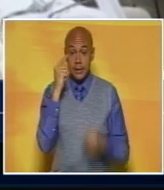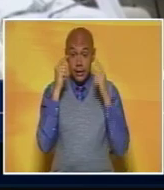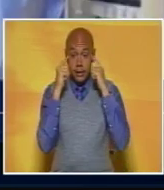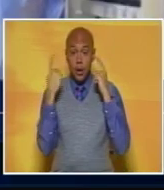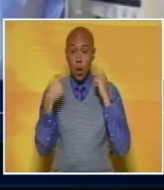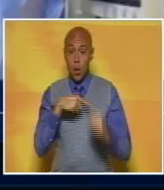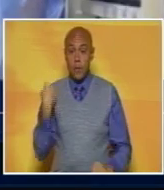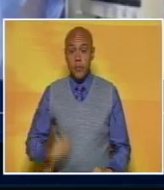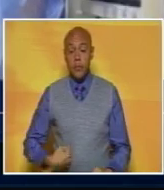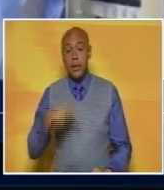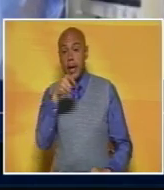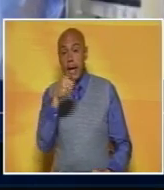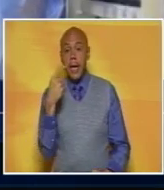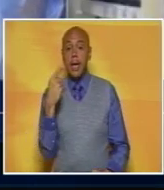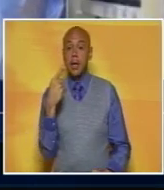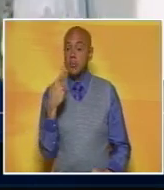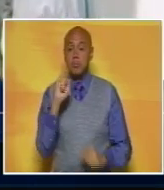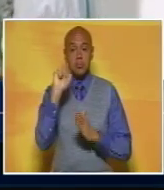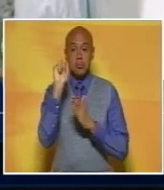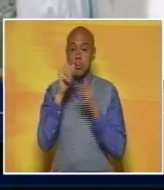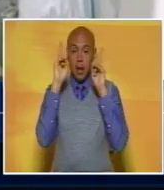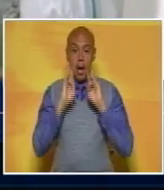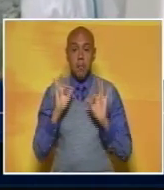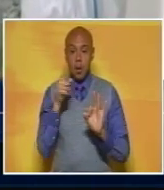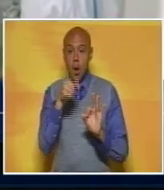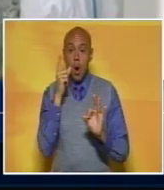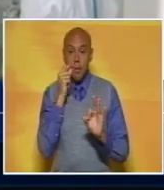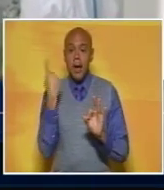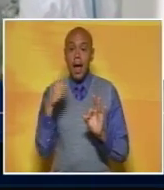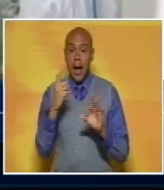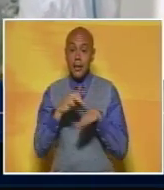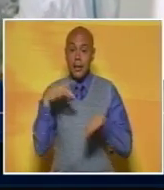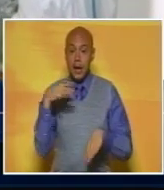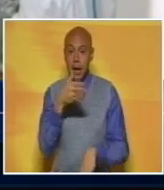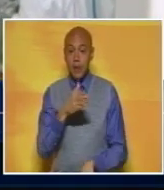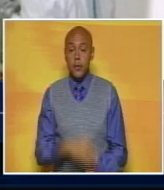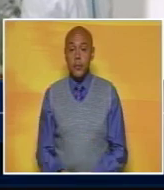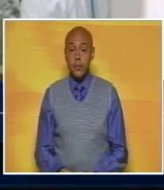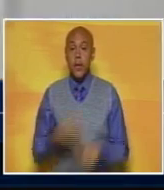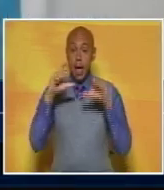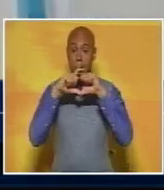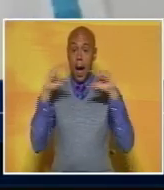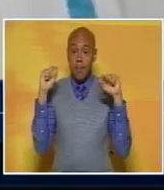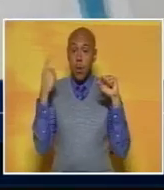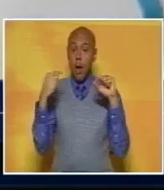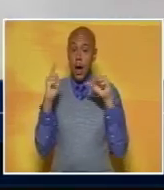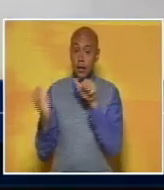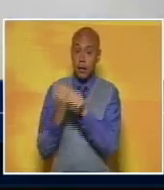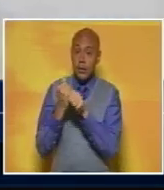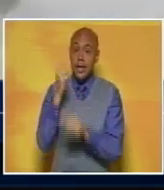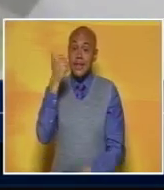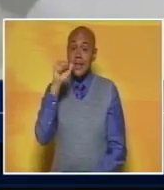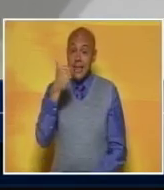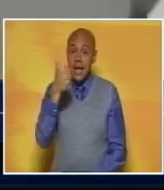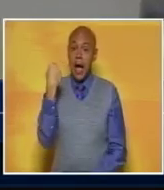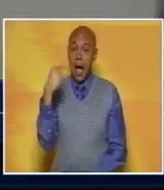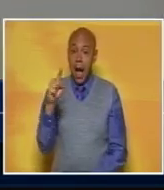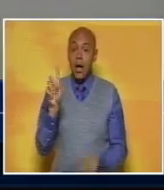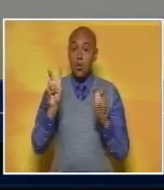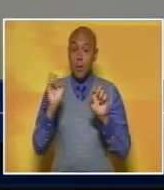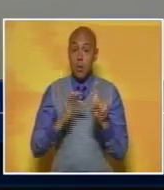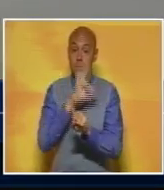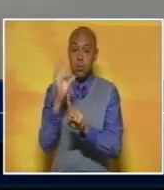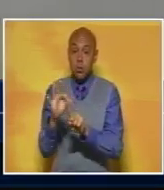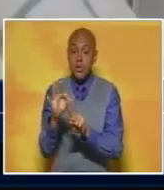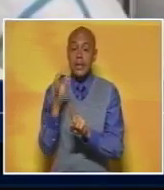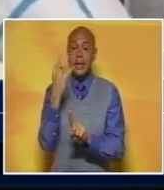no tiene coronavirus, pese a que su estado aún es crítico. Japón detectó al menos 10 contagios entre